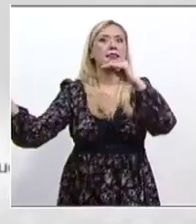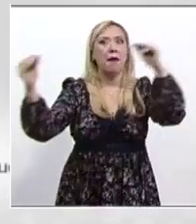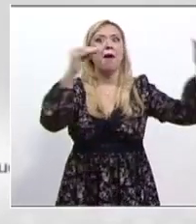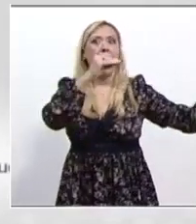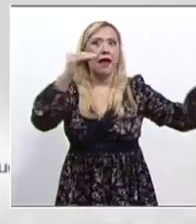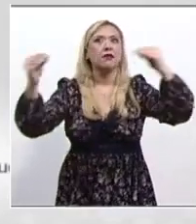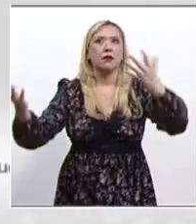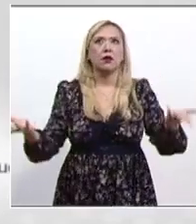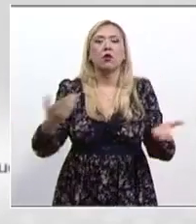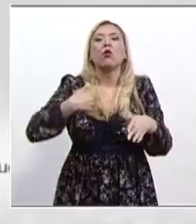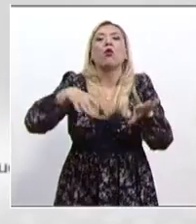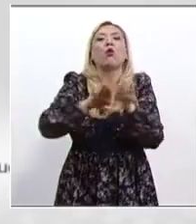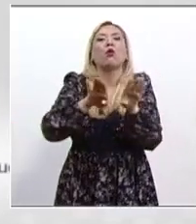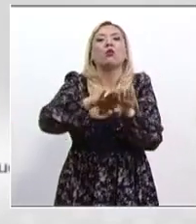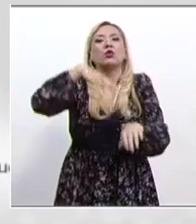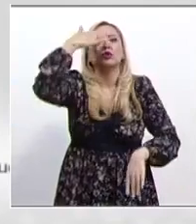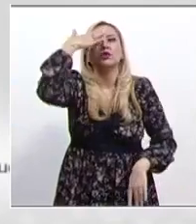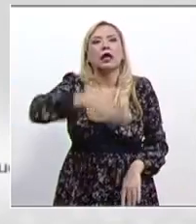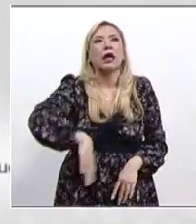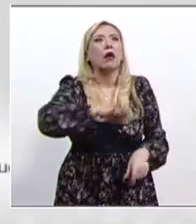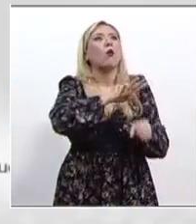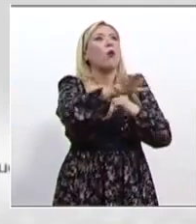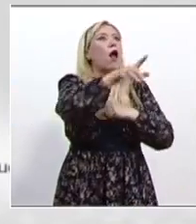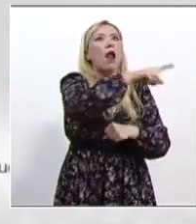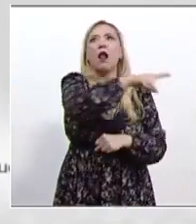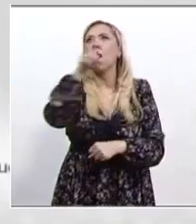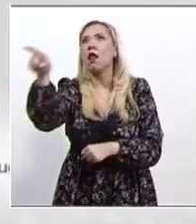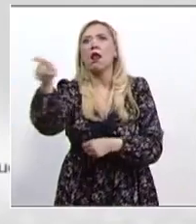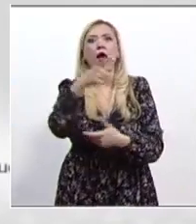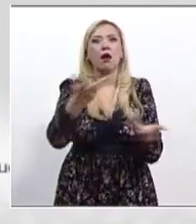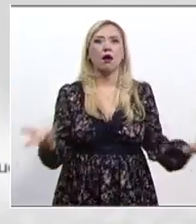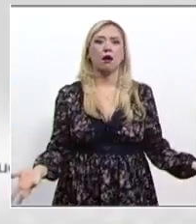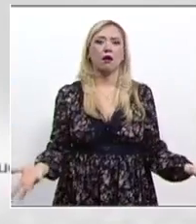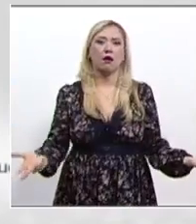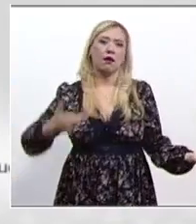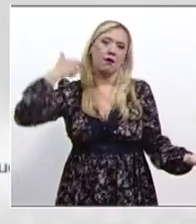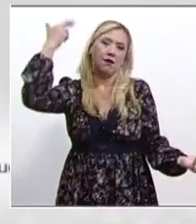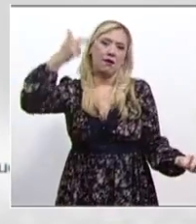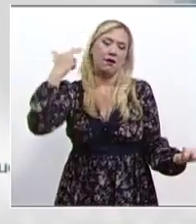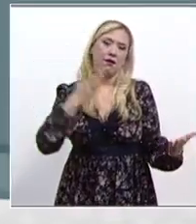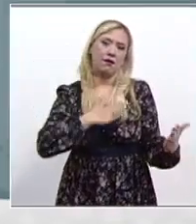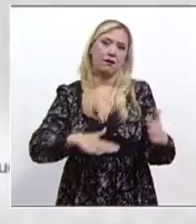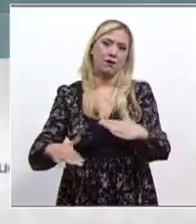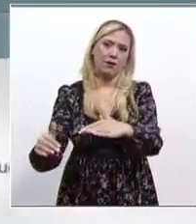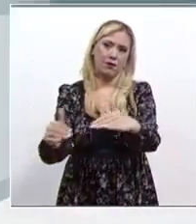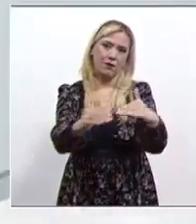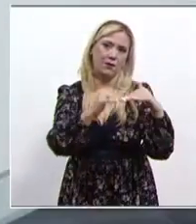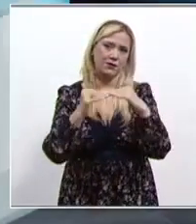voy a saber por cuál votar. Por eso es que es una condición esencial del sistema democrático.